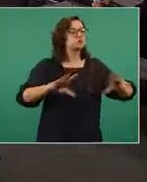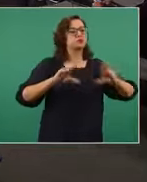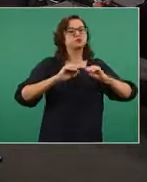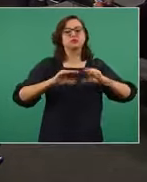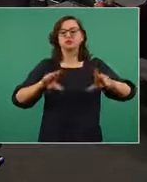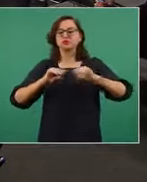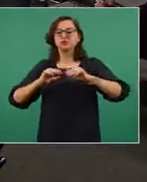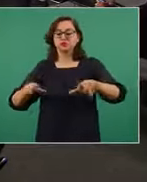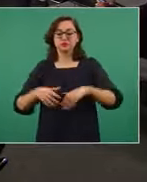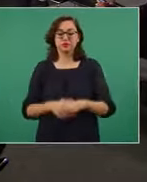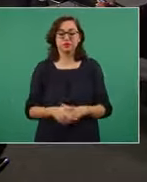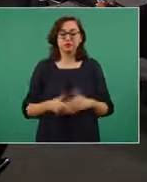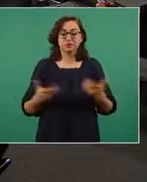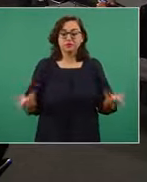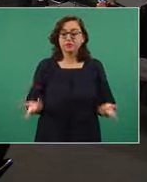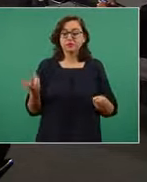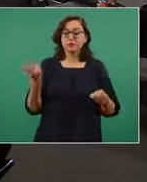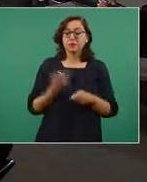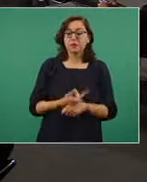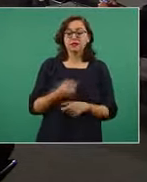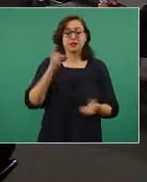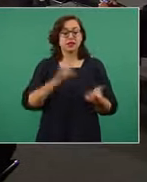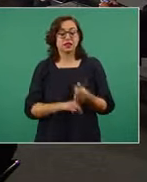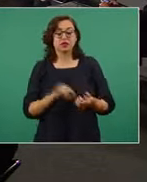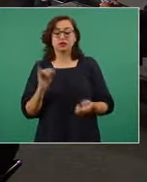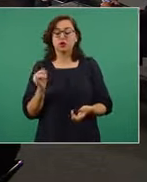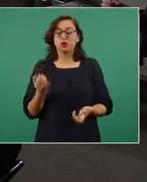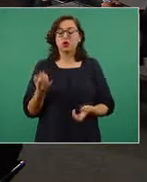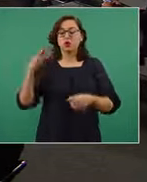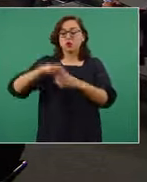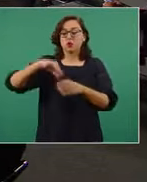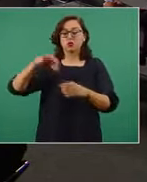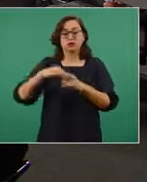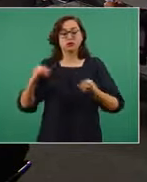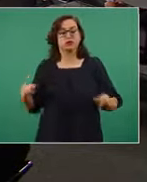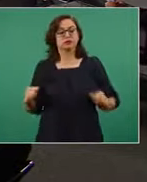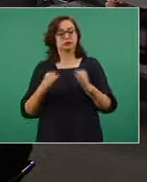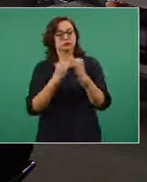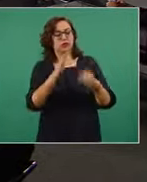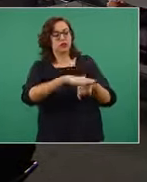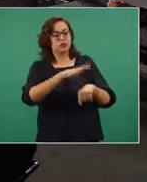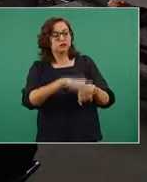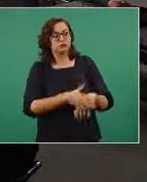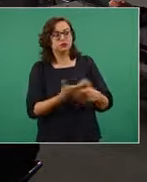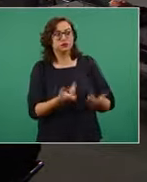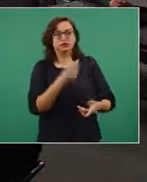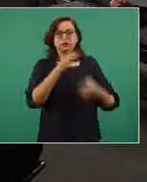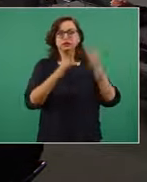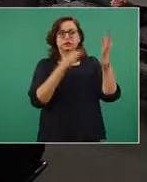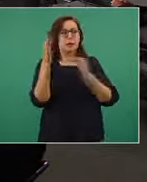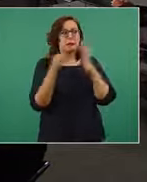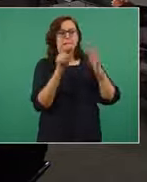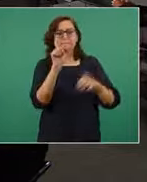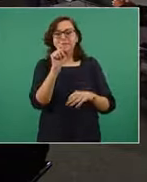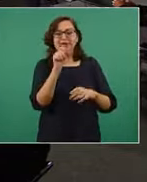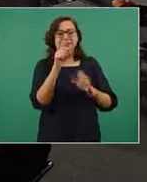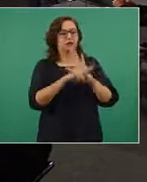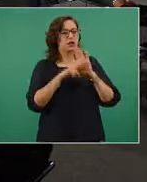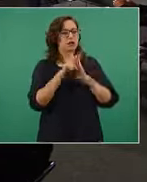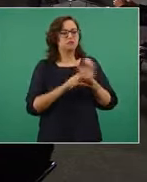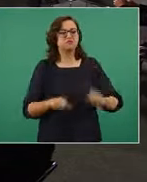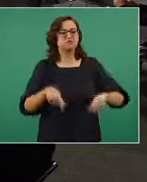y que cuando el Instituto Electoral del Estado le pide que retire 20 de los videos que subió, lo